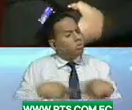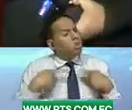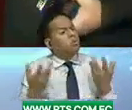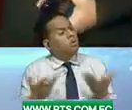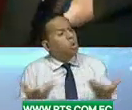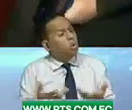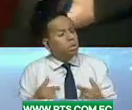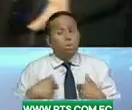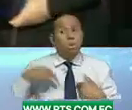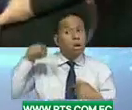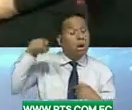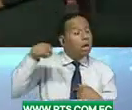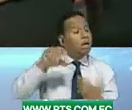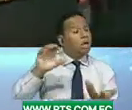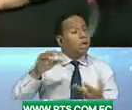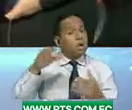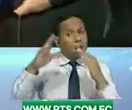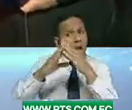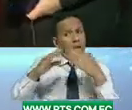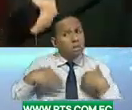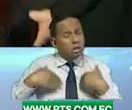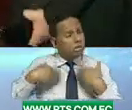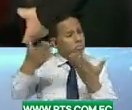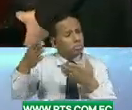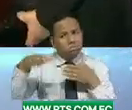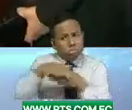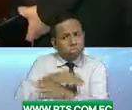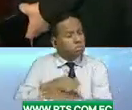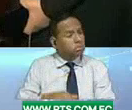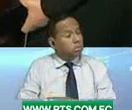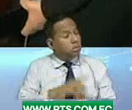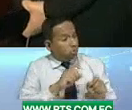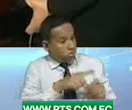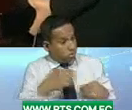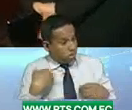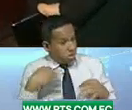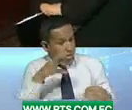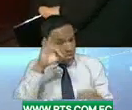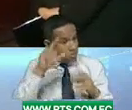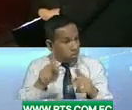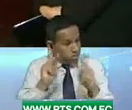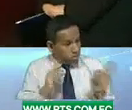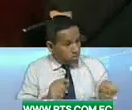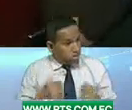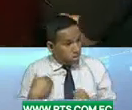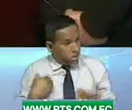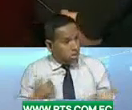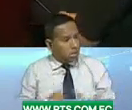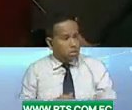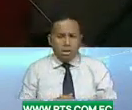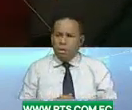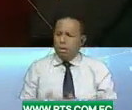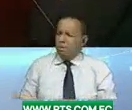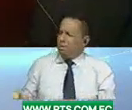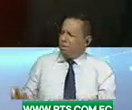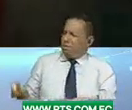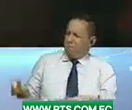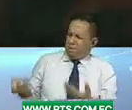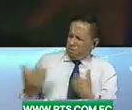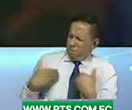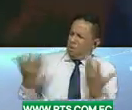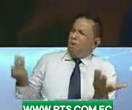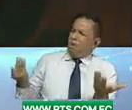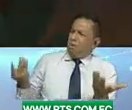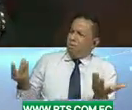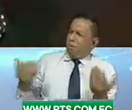Eduardo. Yo vivo aquí en San Eduardo. ¿Tiene salvoconducto? Eduardo. ¿Tiene salvoconducto? Me da la gana de no irme más adelante.